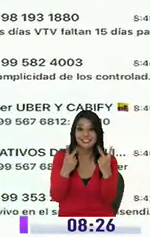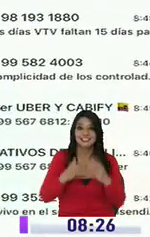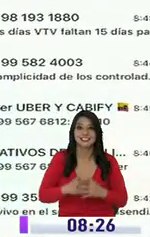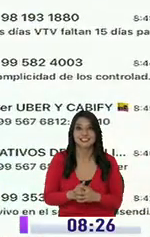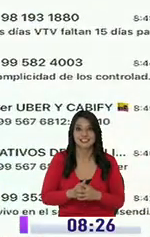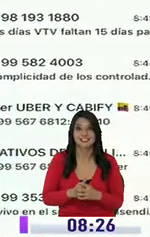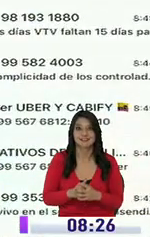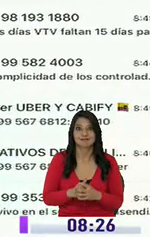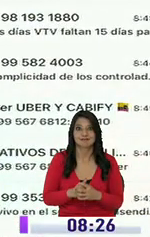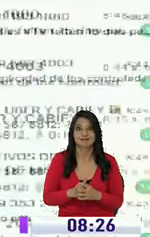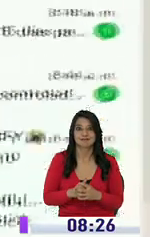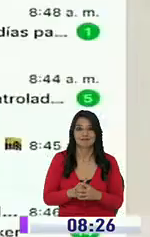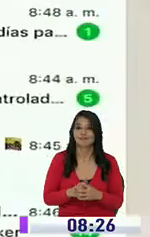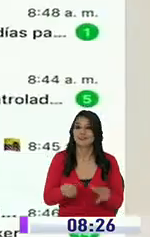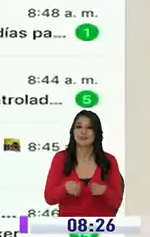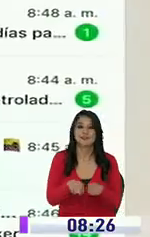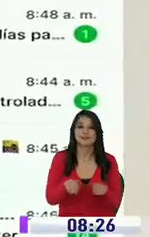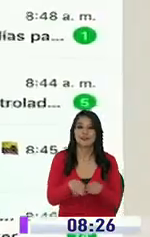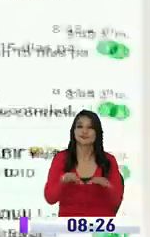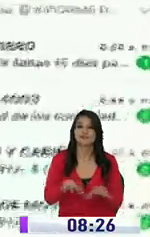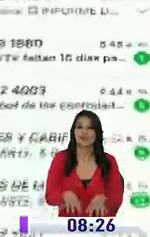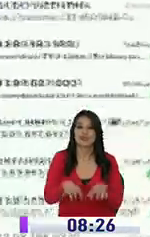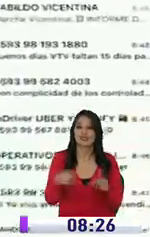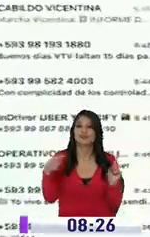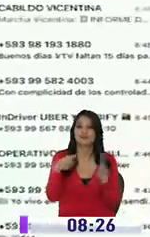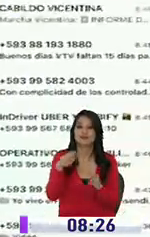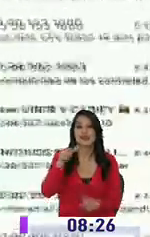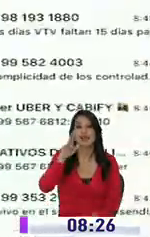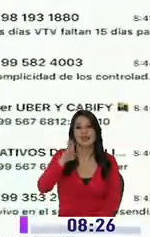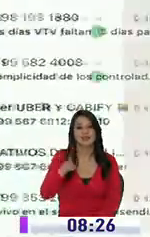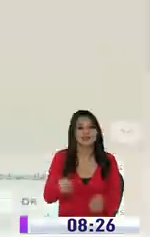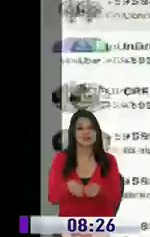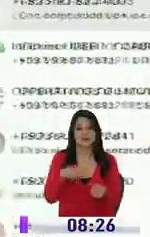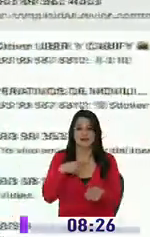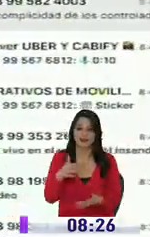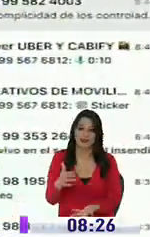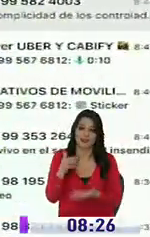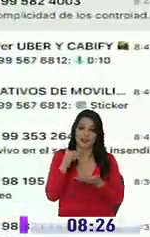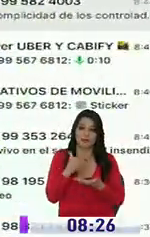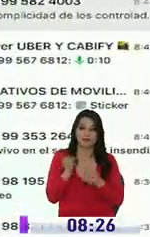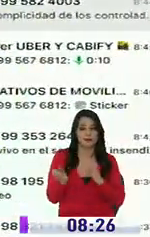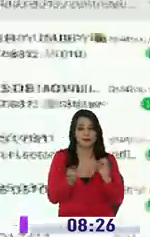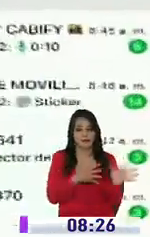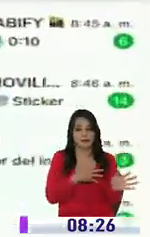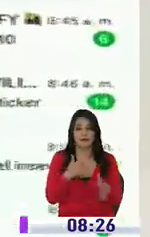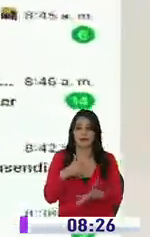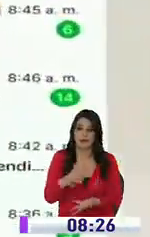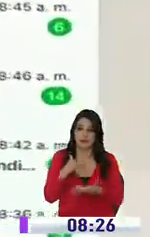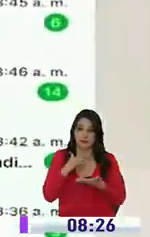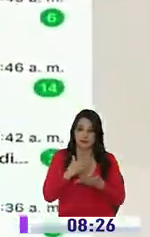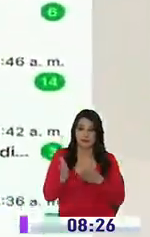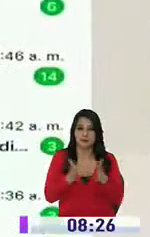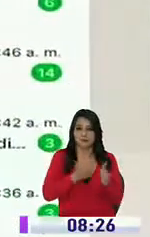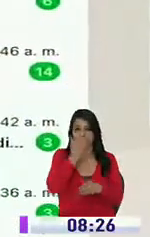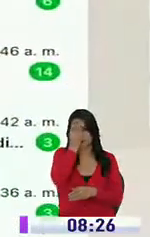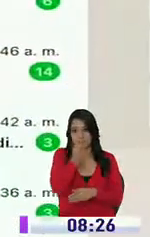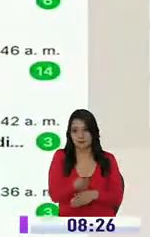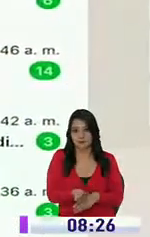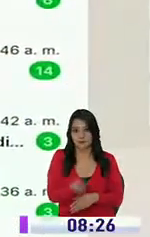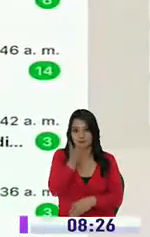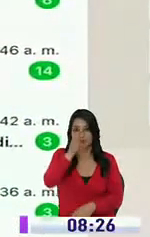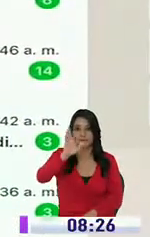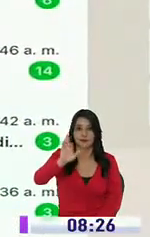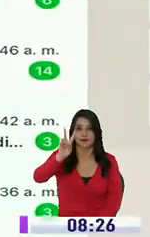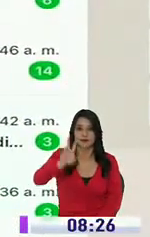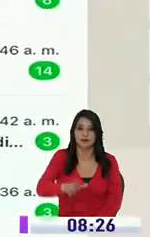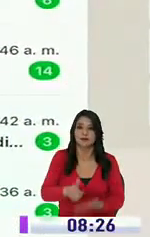y el vagabundo? Claro. Pues el vagabundo es él, tal cual. Lo dejaron abandonado. Buenos días, TVC. Por favor,